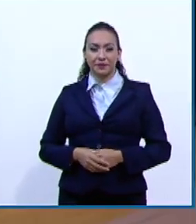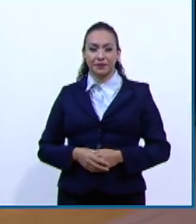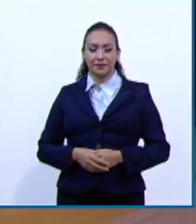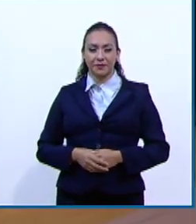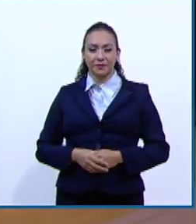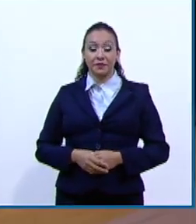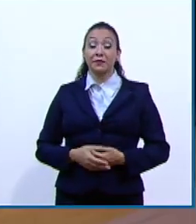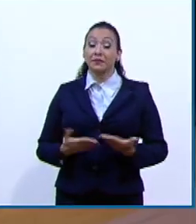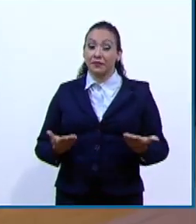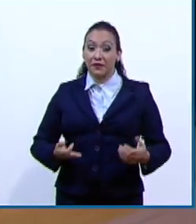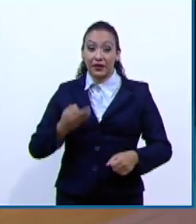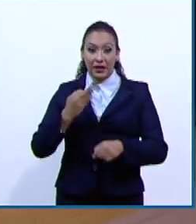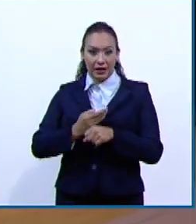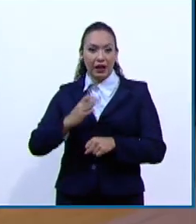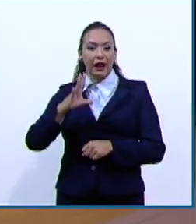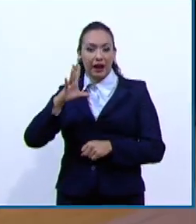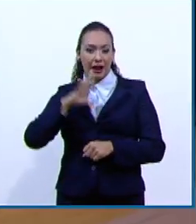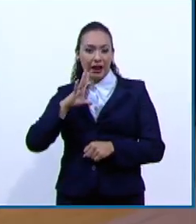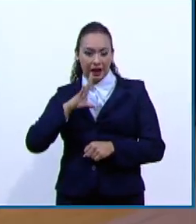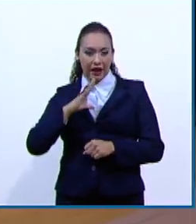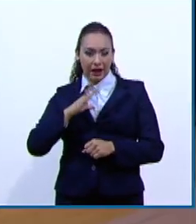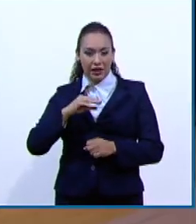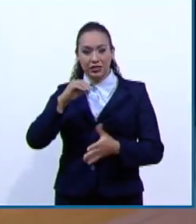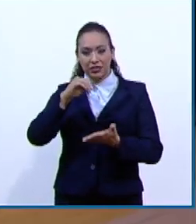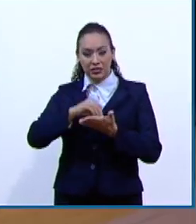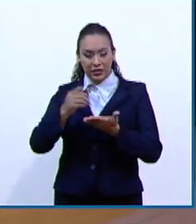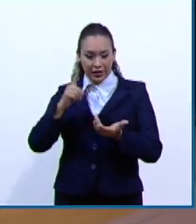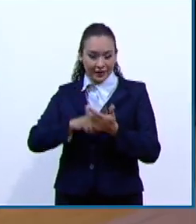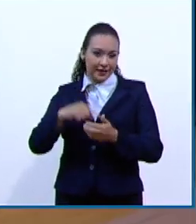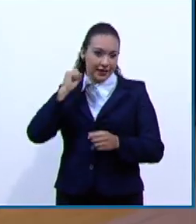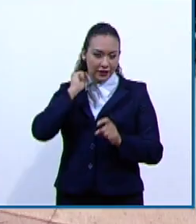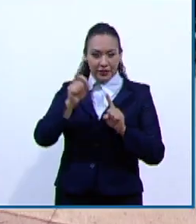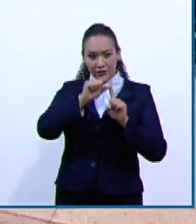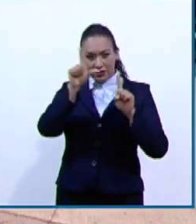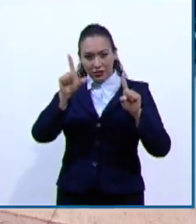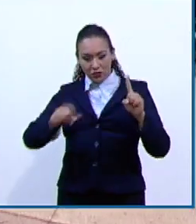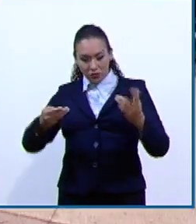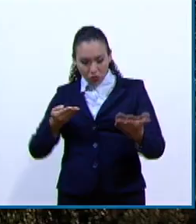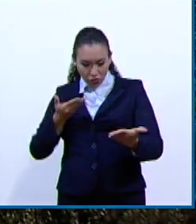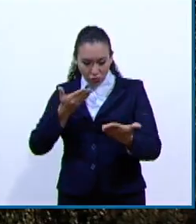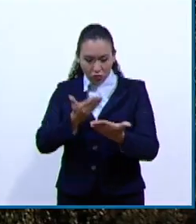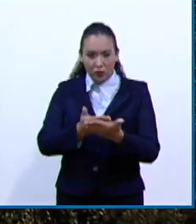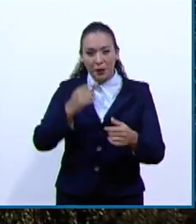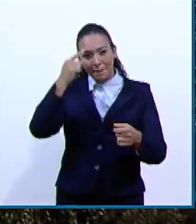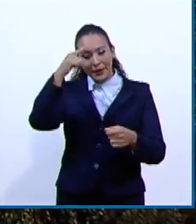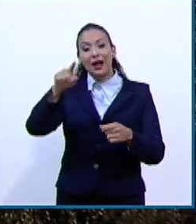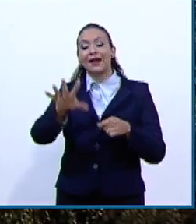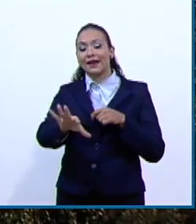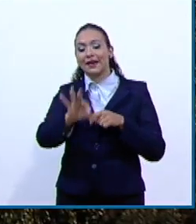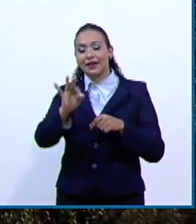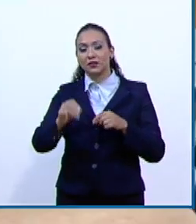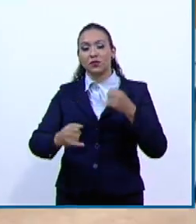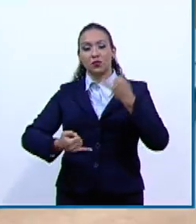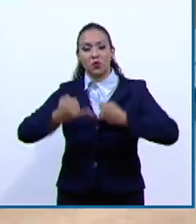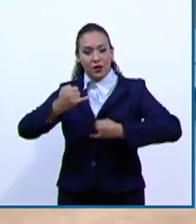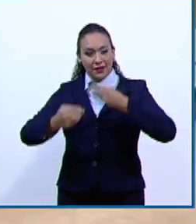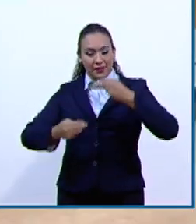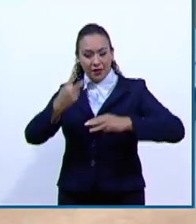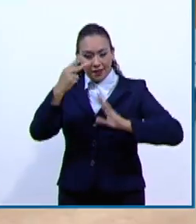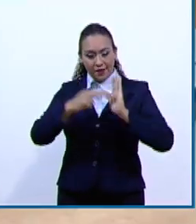Y está vigente el acuerdo de la mesa directiva del Senado de la República con la convocatoria para la elección extraordinaria de personas juzgadoras